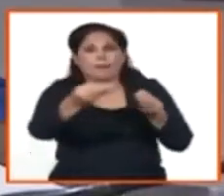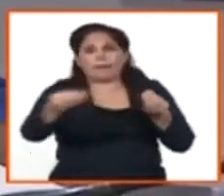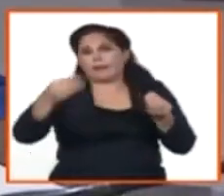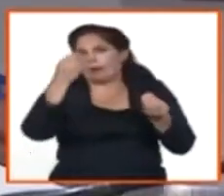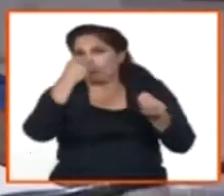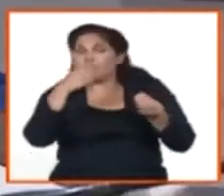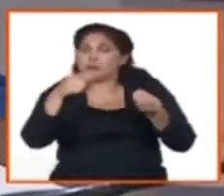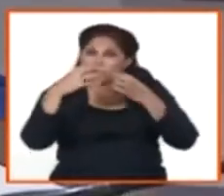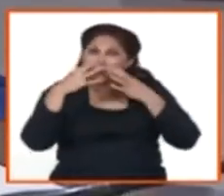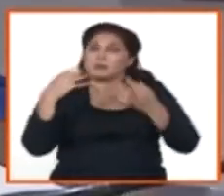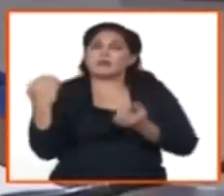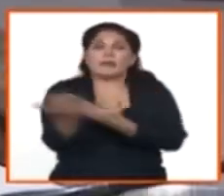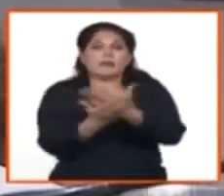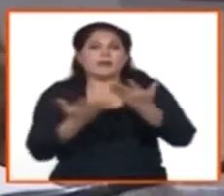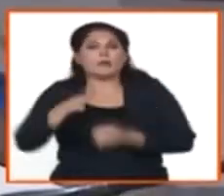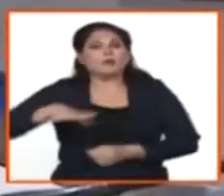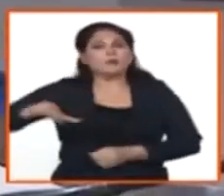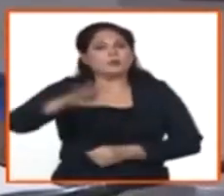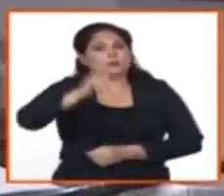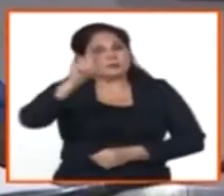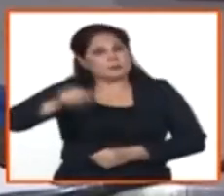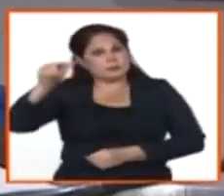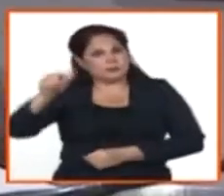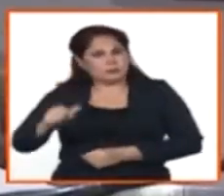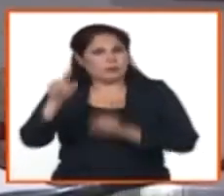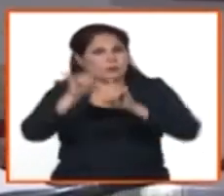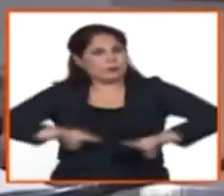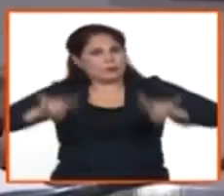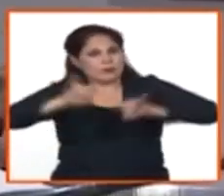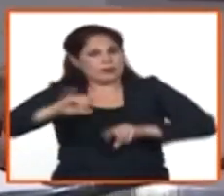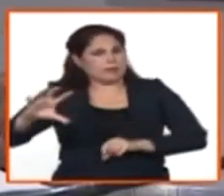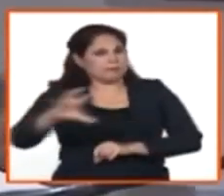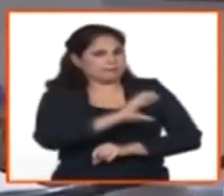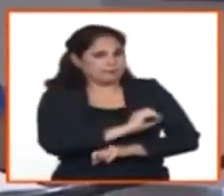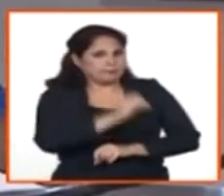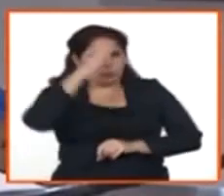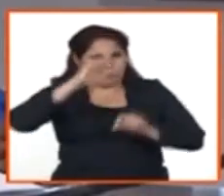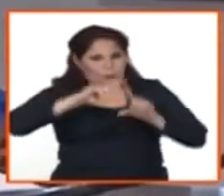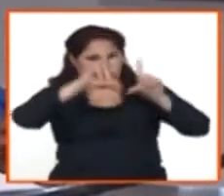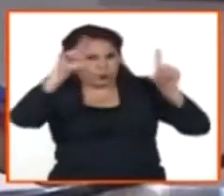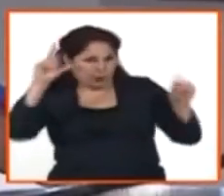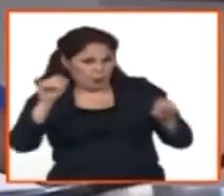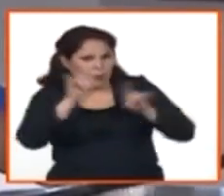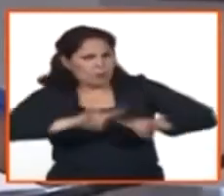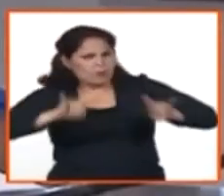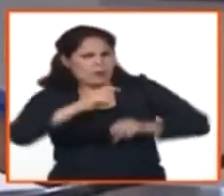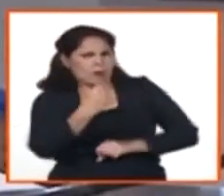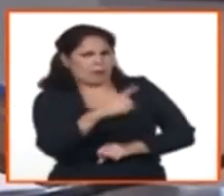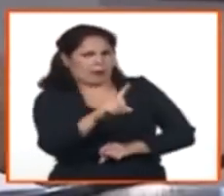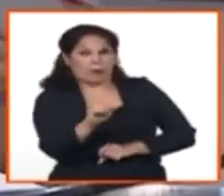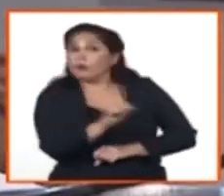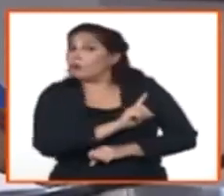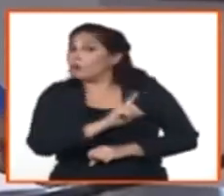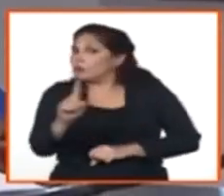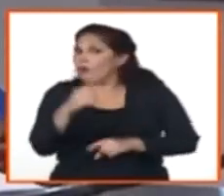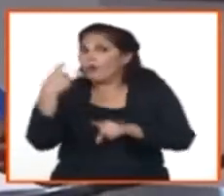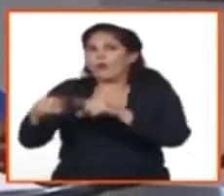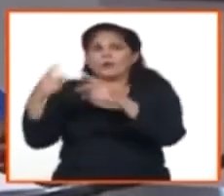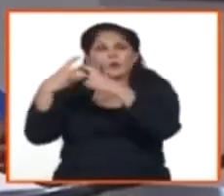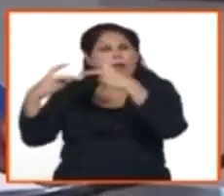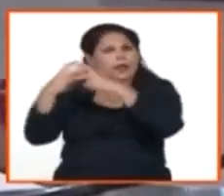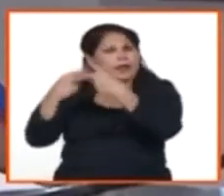rico intercambio entre todos los expertos de todas las universidades, y no solo de las universidades, sino también de los